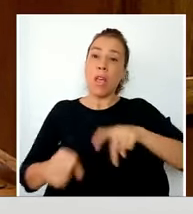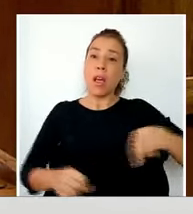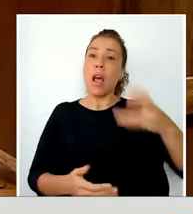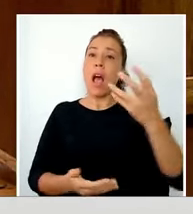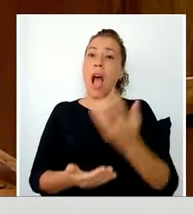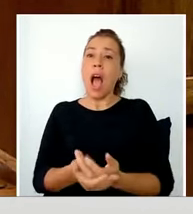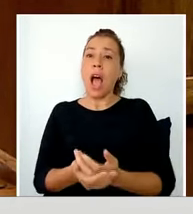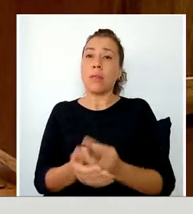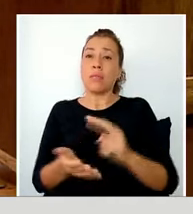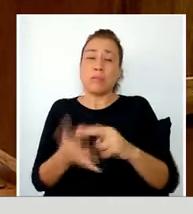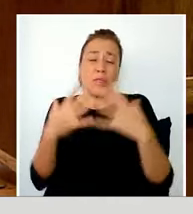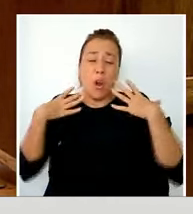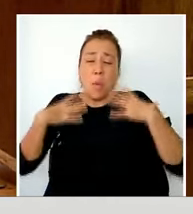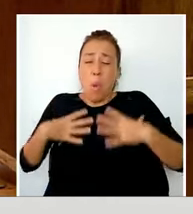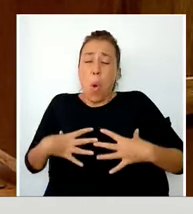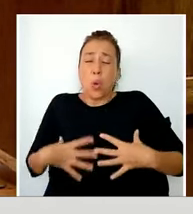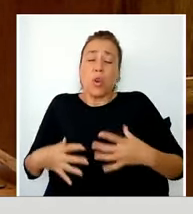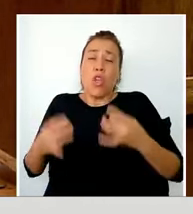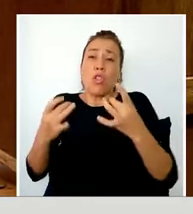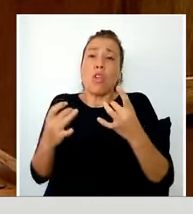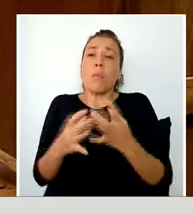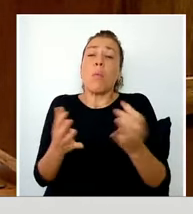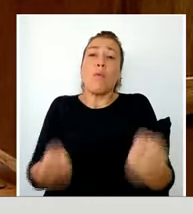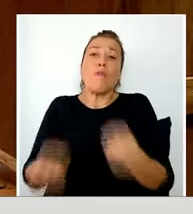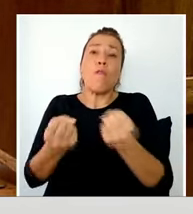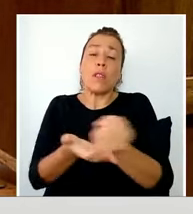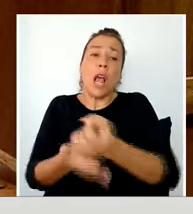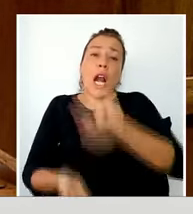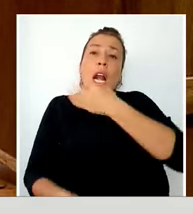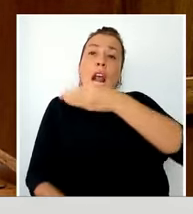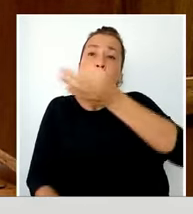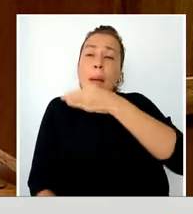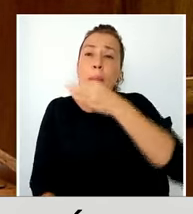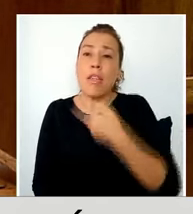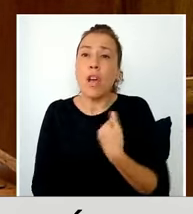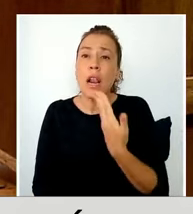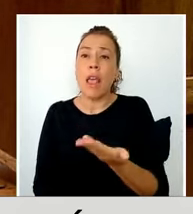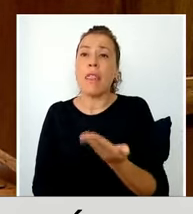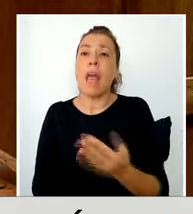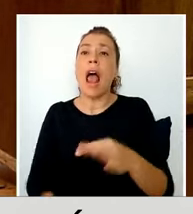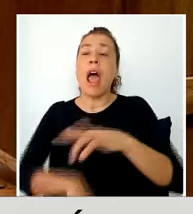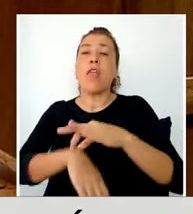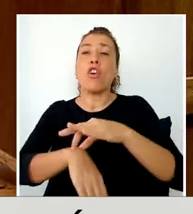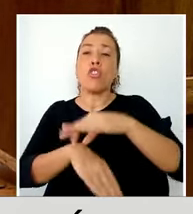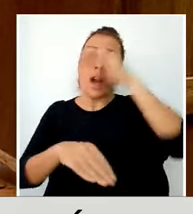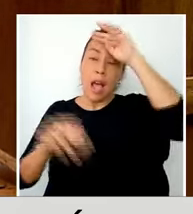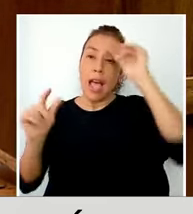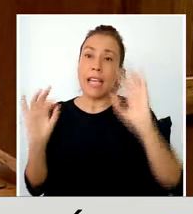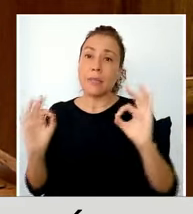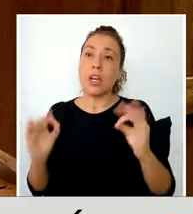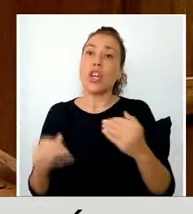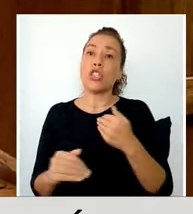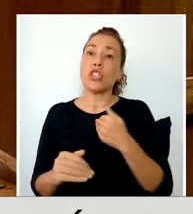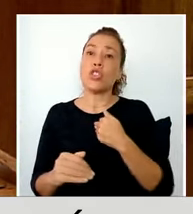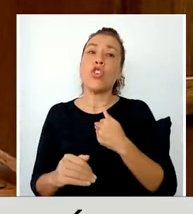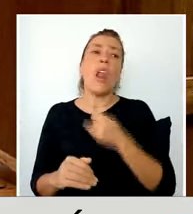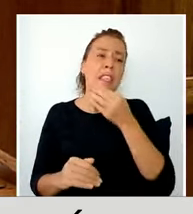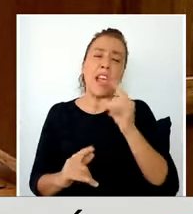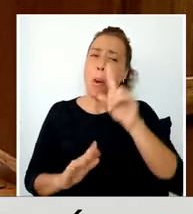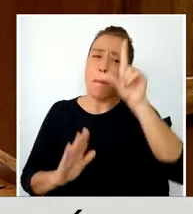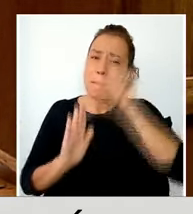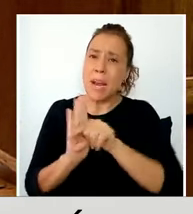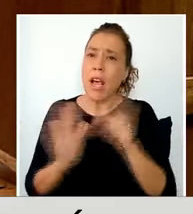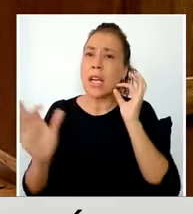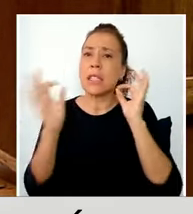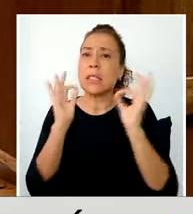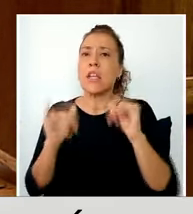muscular por las altas dosis de quetiapina que le da entre comillas al especialista yo me atreví a bajárselo y la señora se ha ido